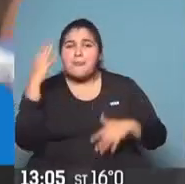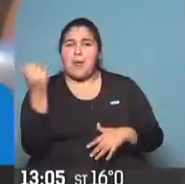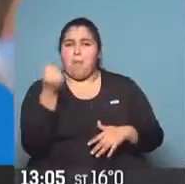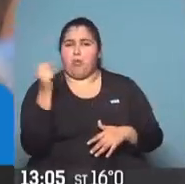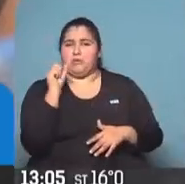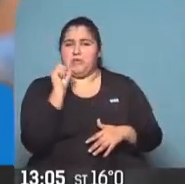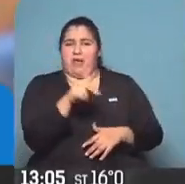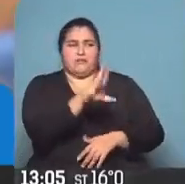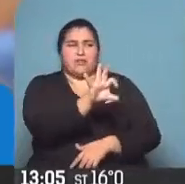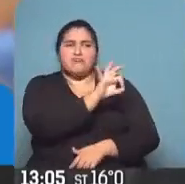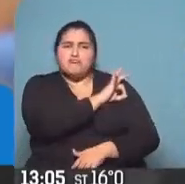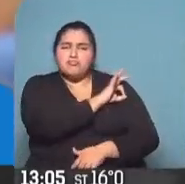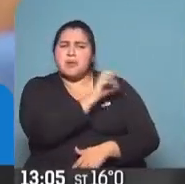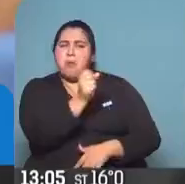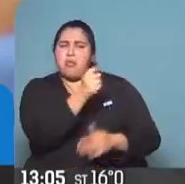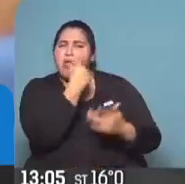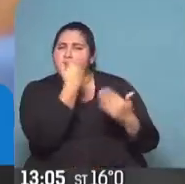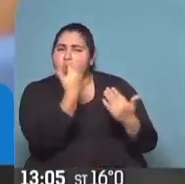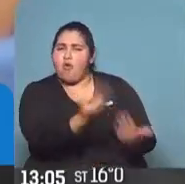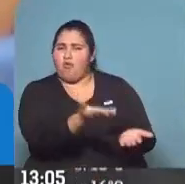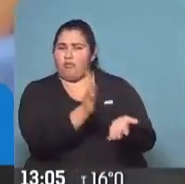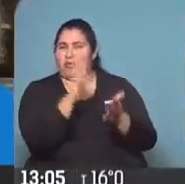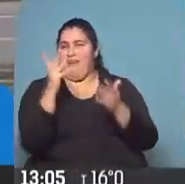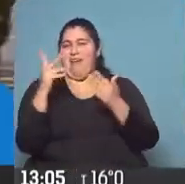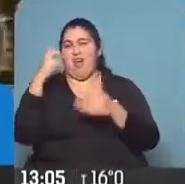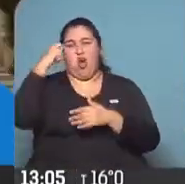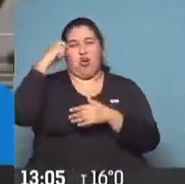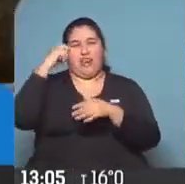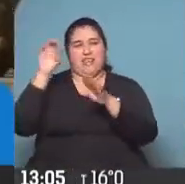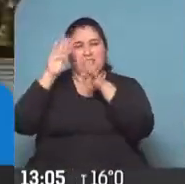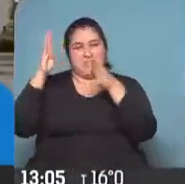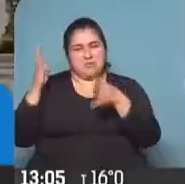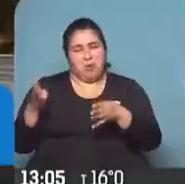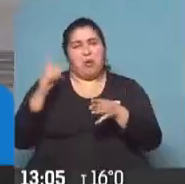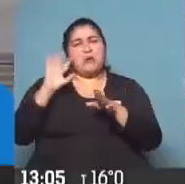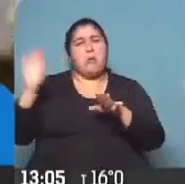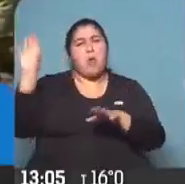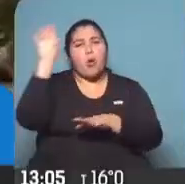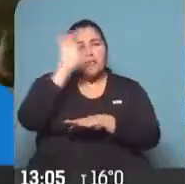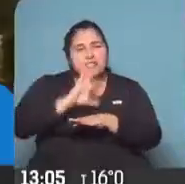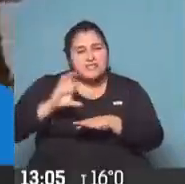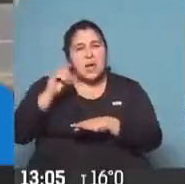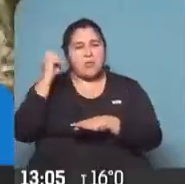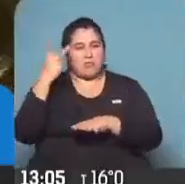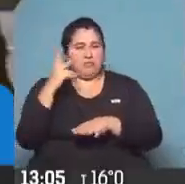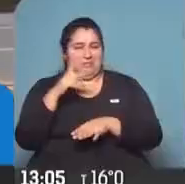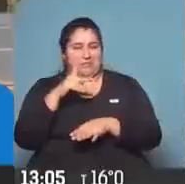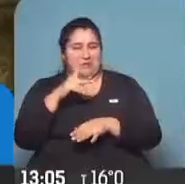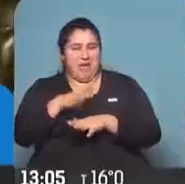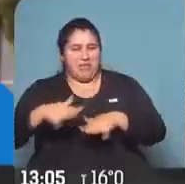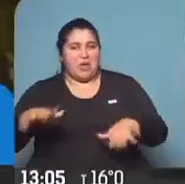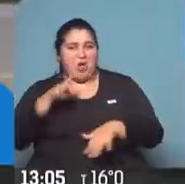izquierdo es el otorgado por el honorable congreso general constituyente de las provincias unidas del río de la plaza